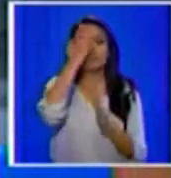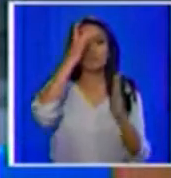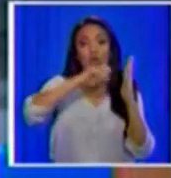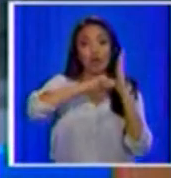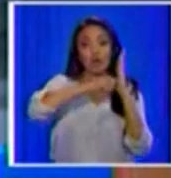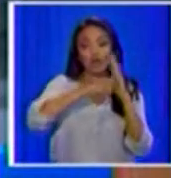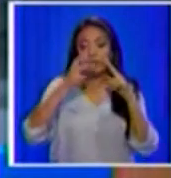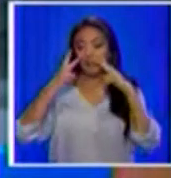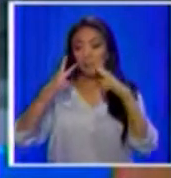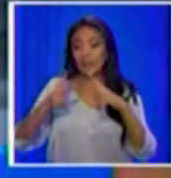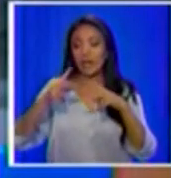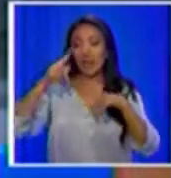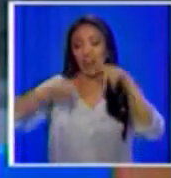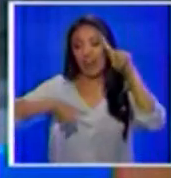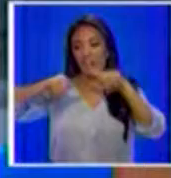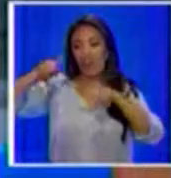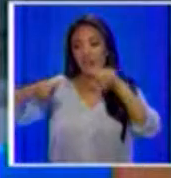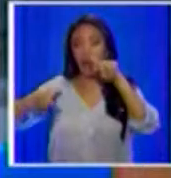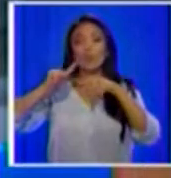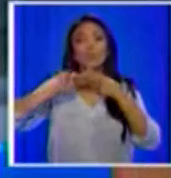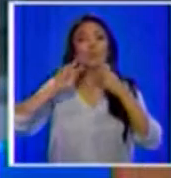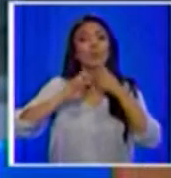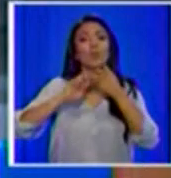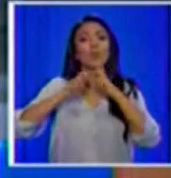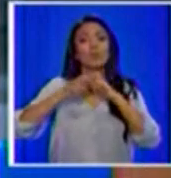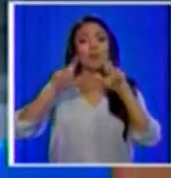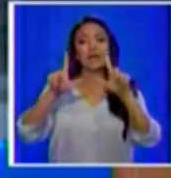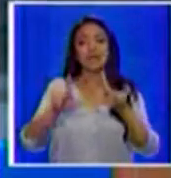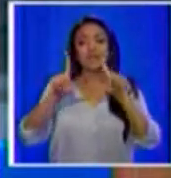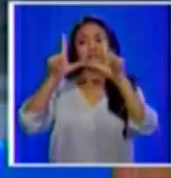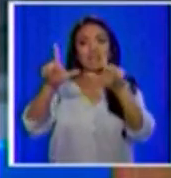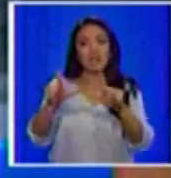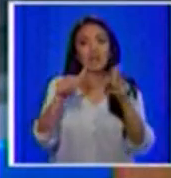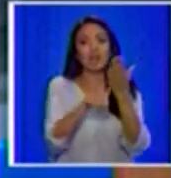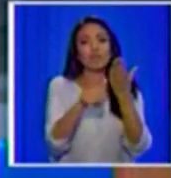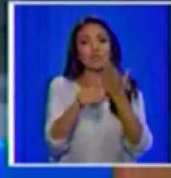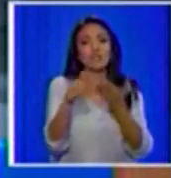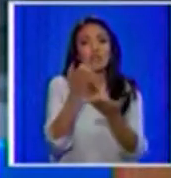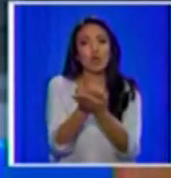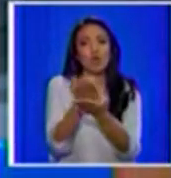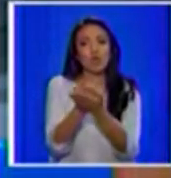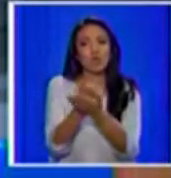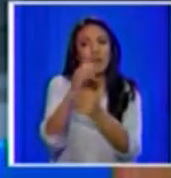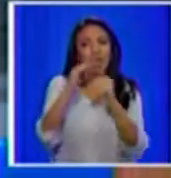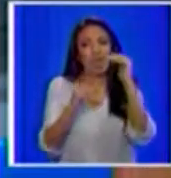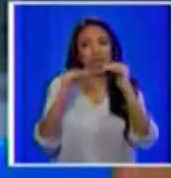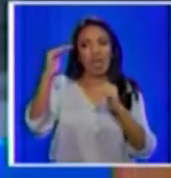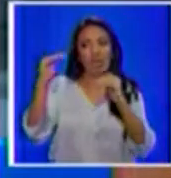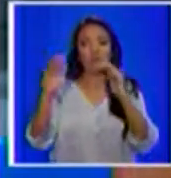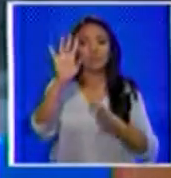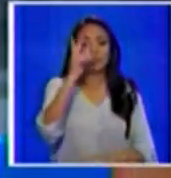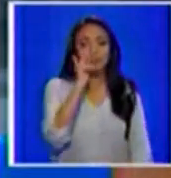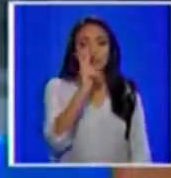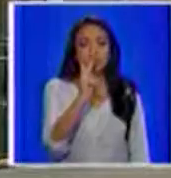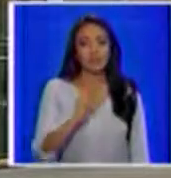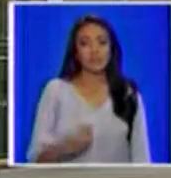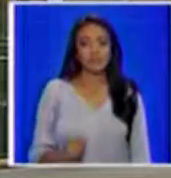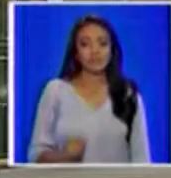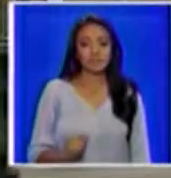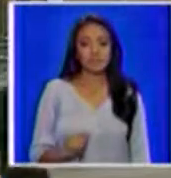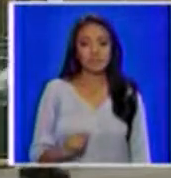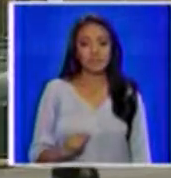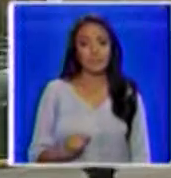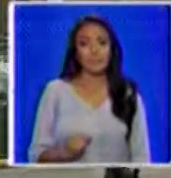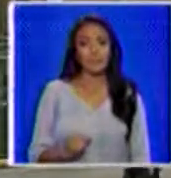detectó irregularidades en la emisión de certificados de tesorería del Ministerio de Finanzas. Informa Juan Carlos Aispruja.